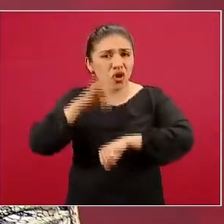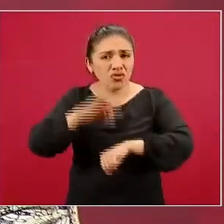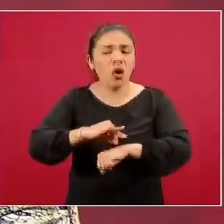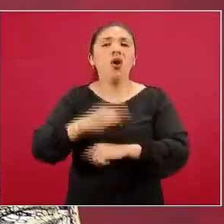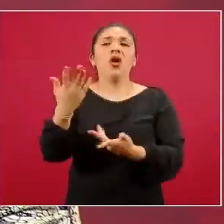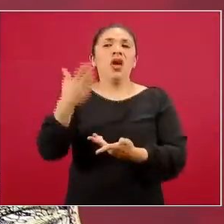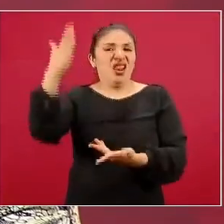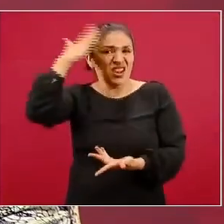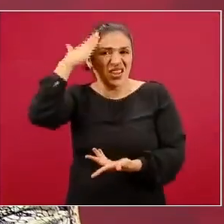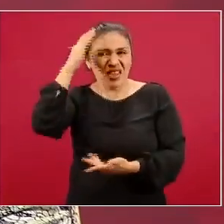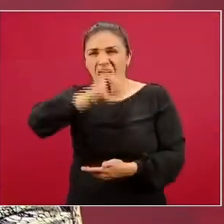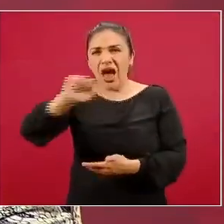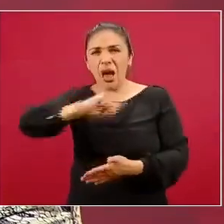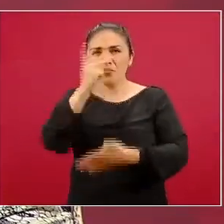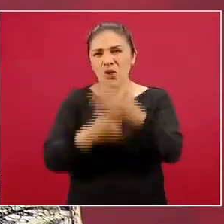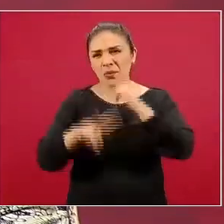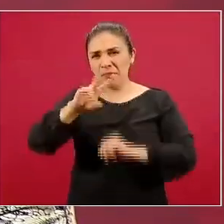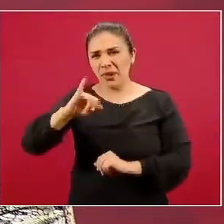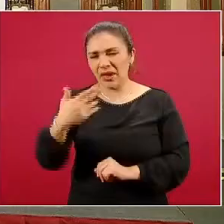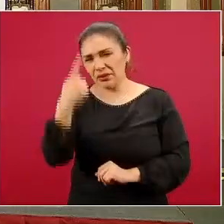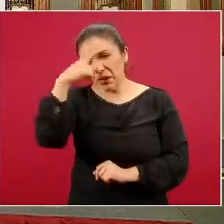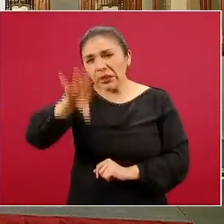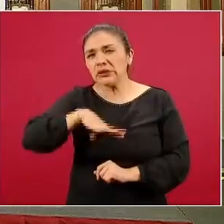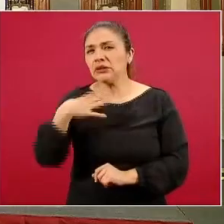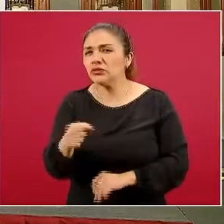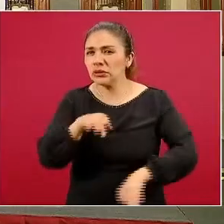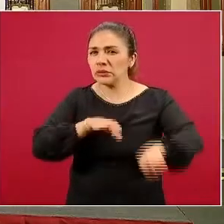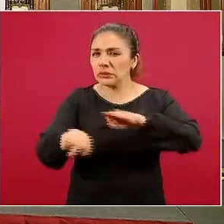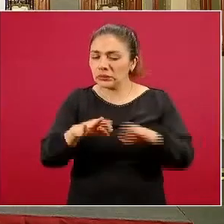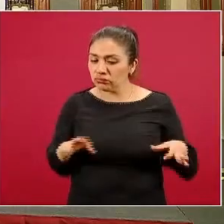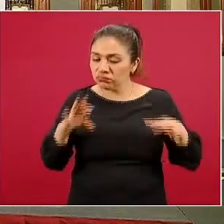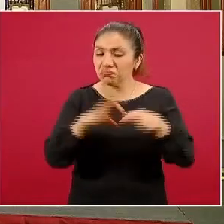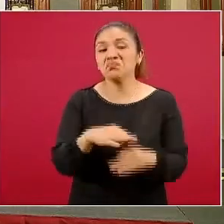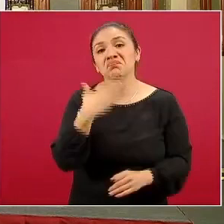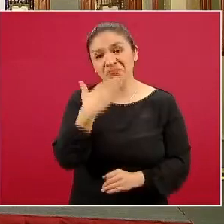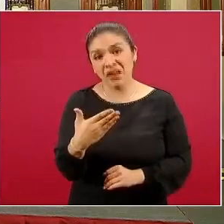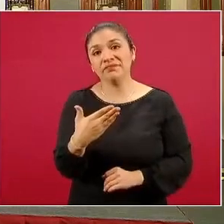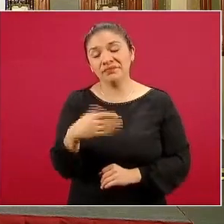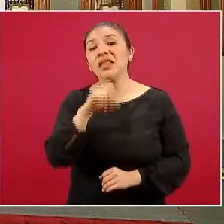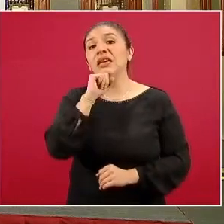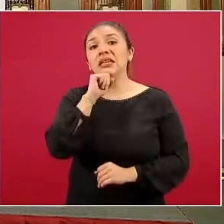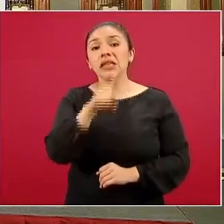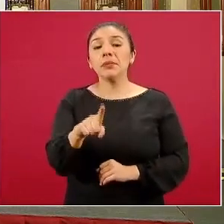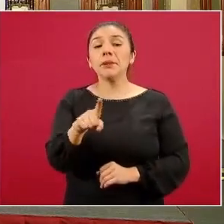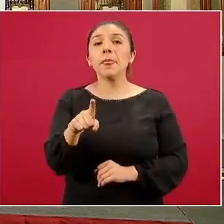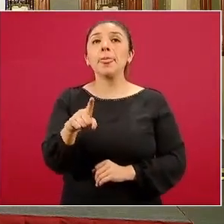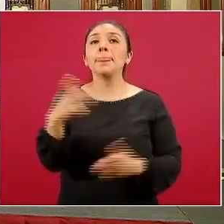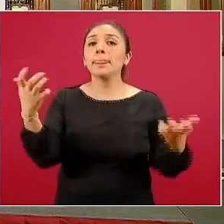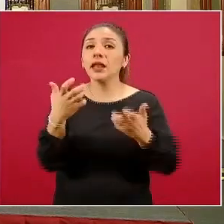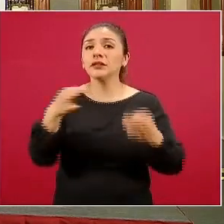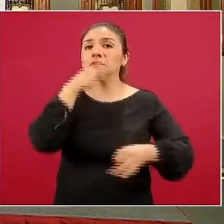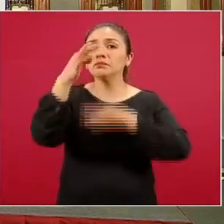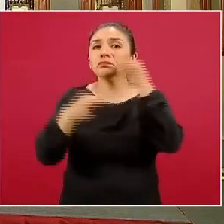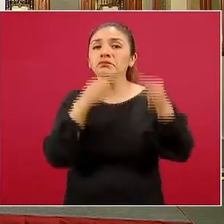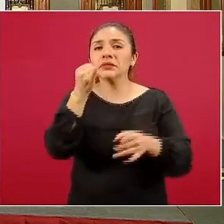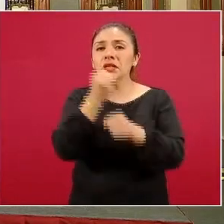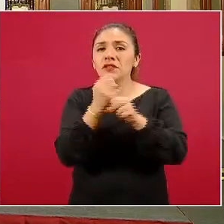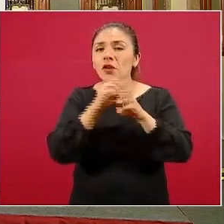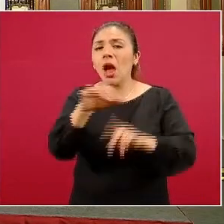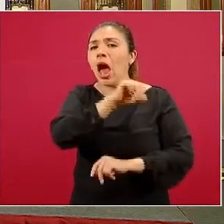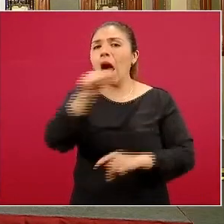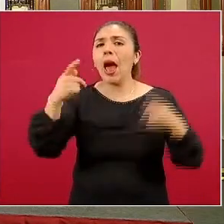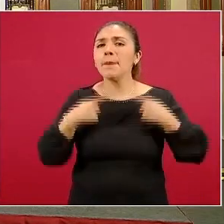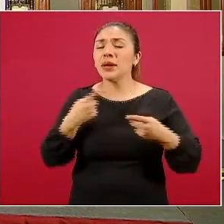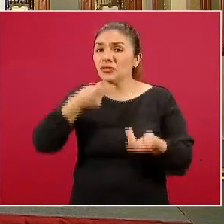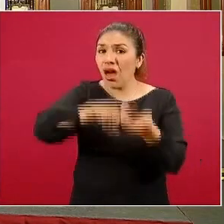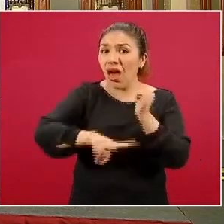los programas de VIH en este esfuerzo en coordinación que se ha tenido. Se han hecho también difusión de información para personas que